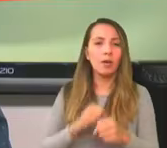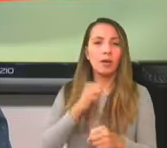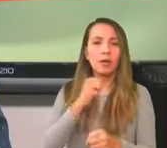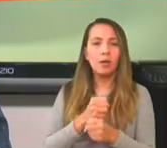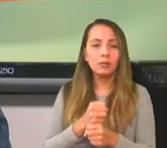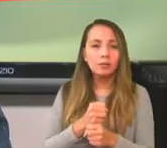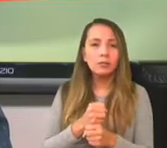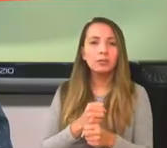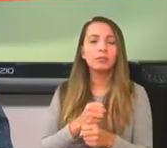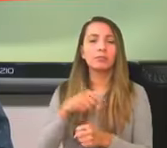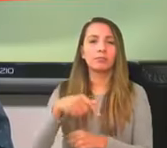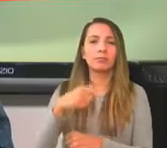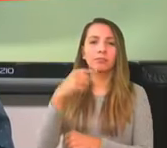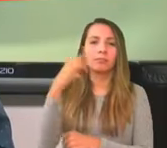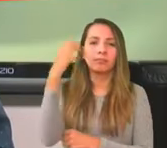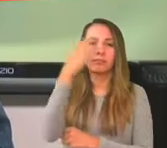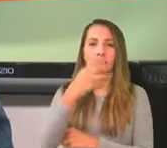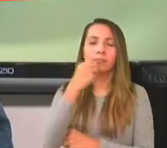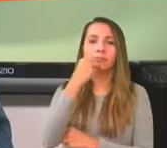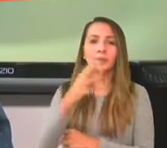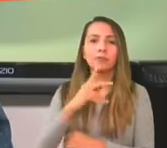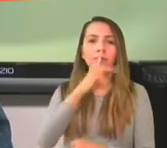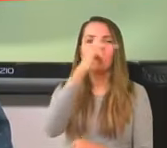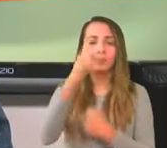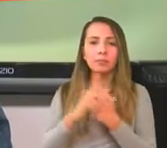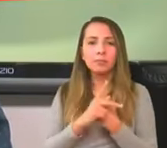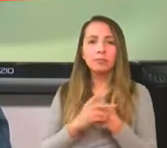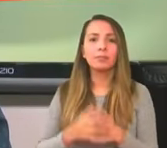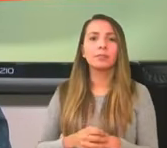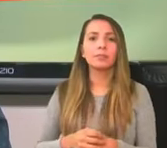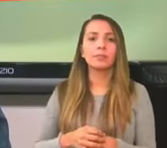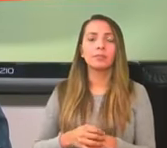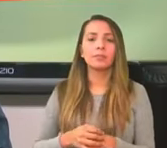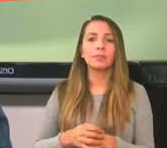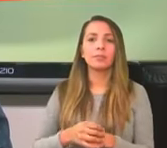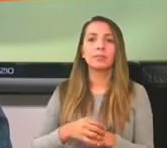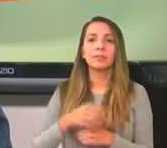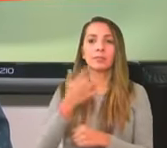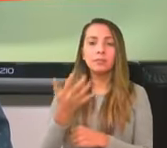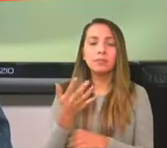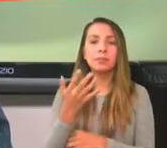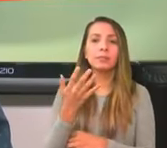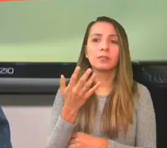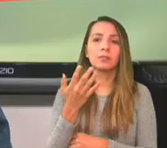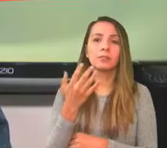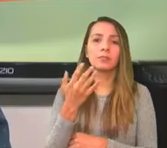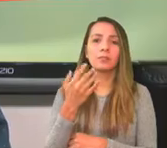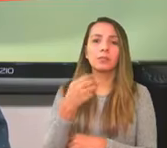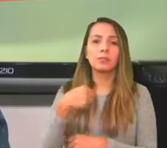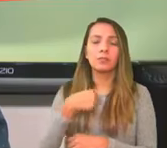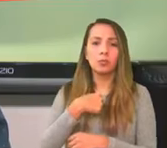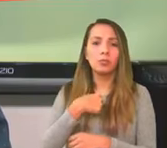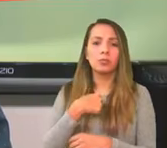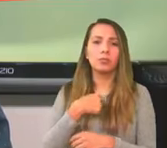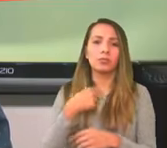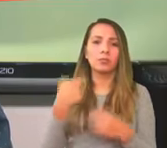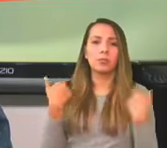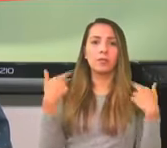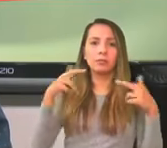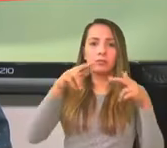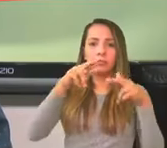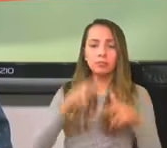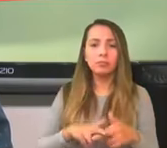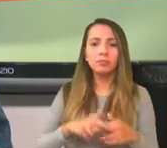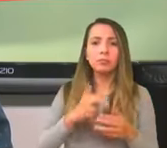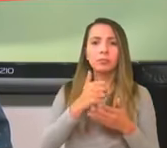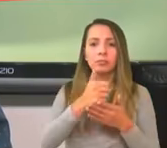y admirado país. Bueno, soy en principio docente, técnica en conducción educativa, en